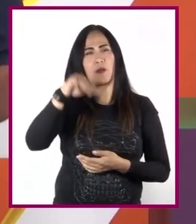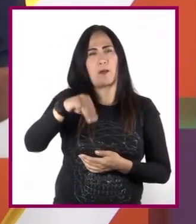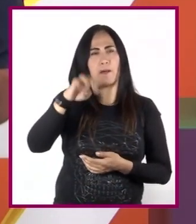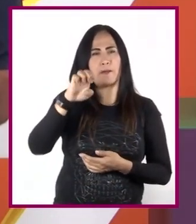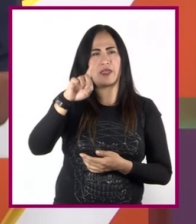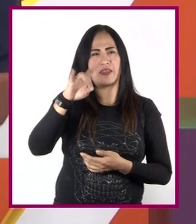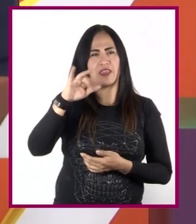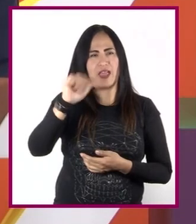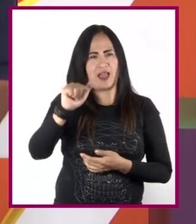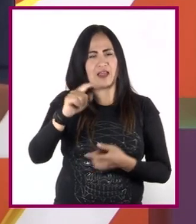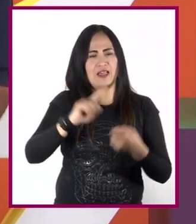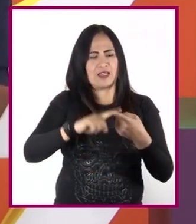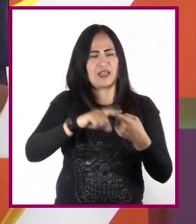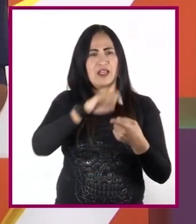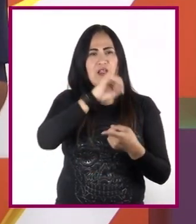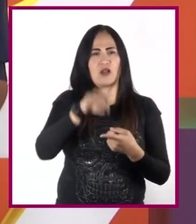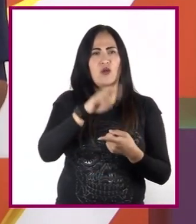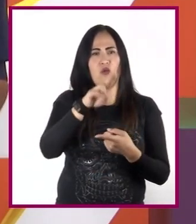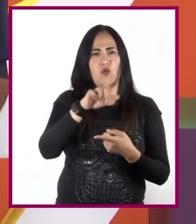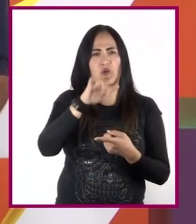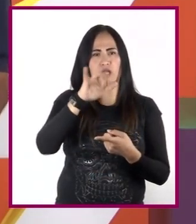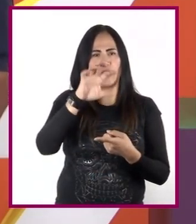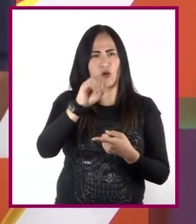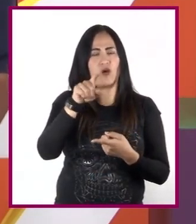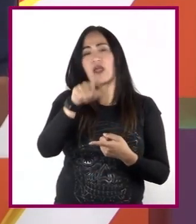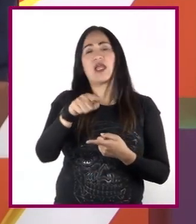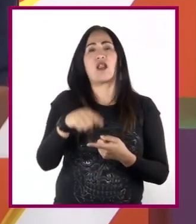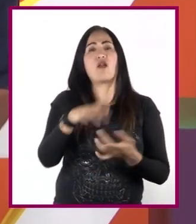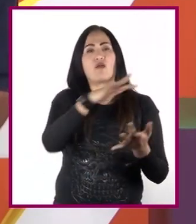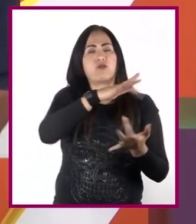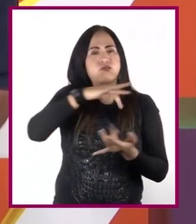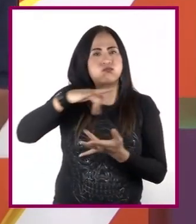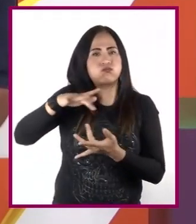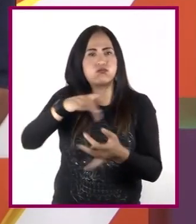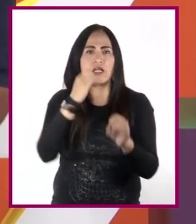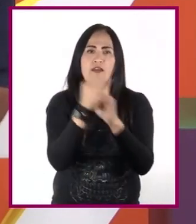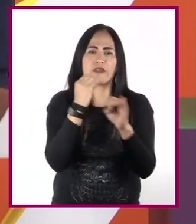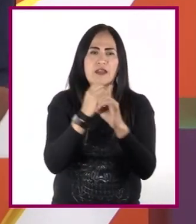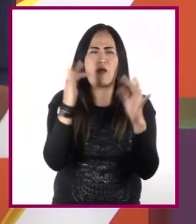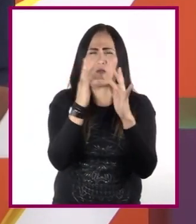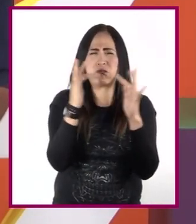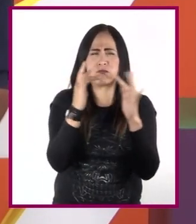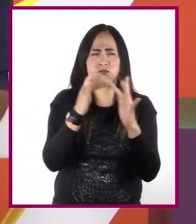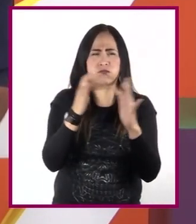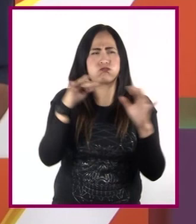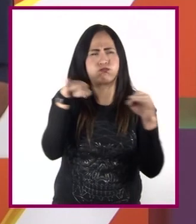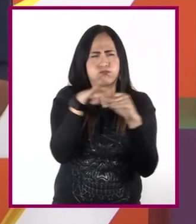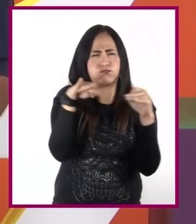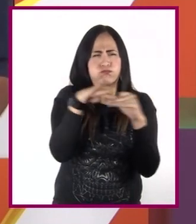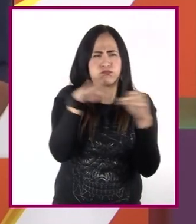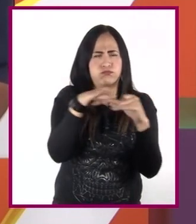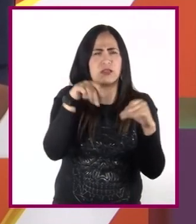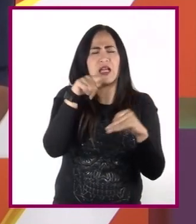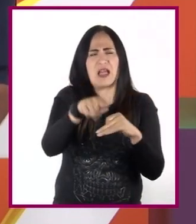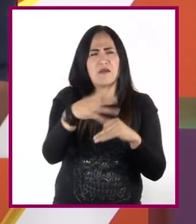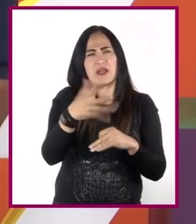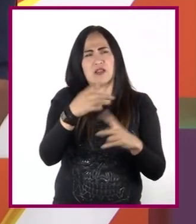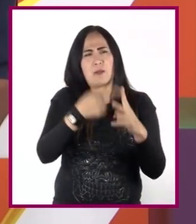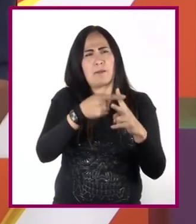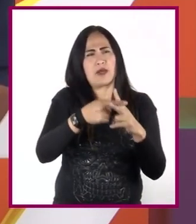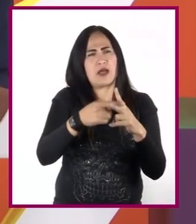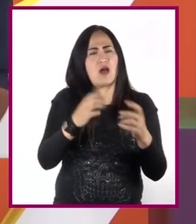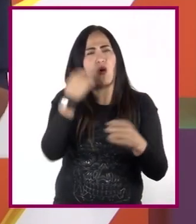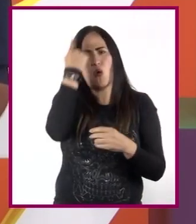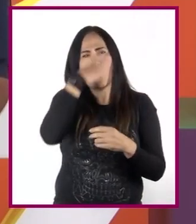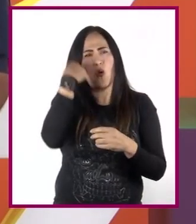fue la de Julio, que es un estudiante que utiliza con mucha frecuencia sus redes sociales, de donde se nos solicitó calcular cuántas